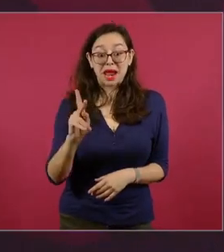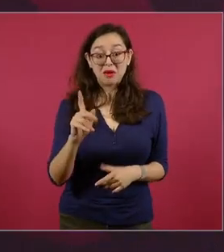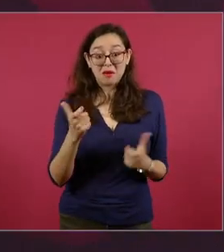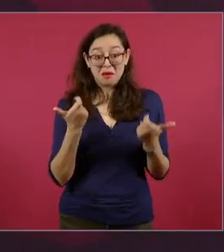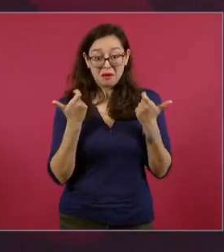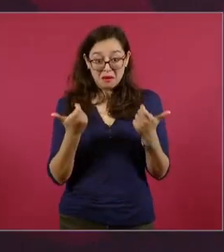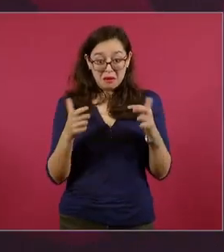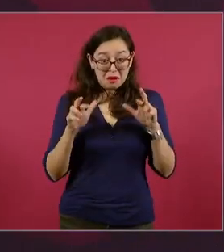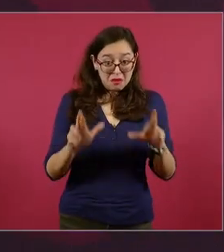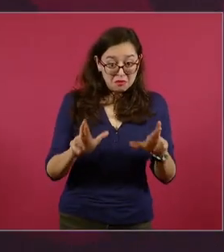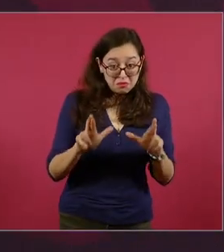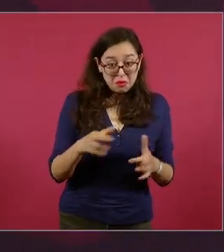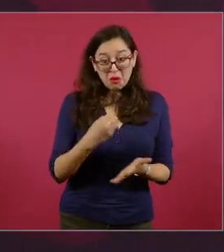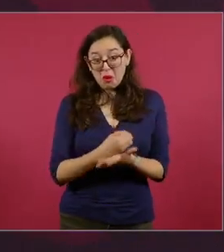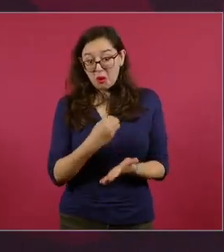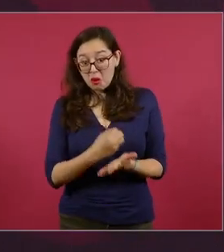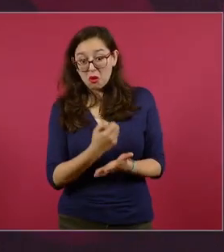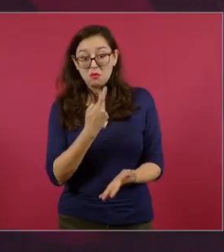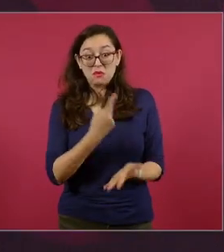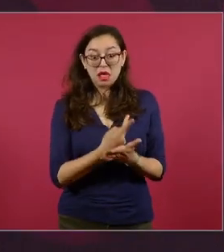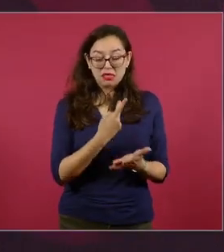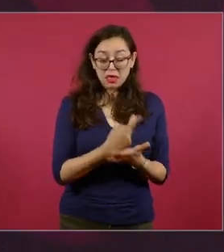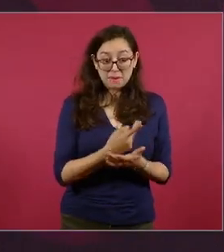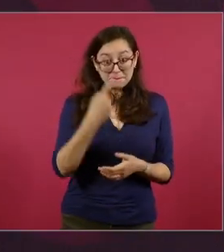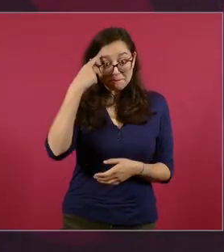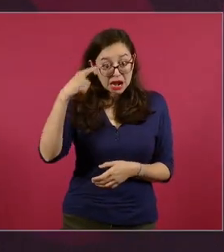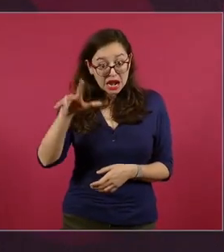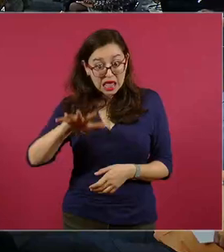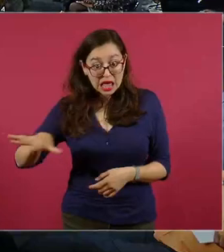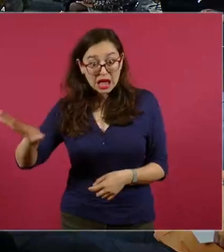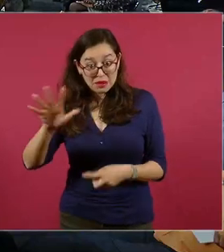fue a las cúpulas,